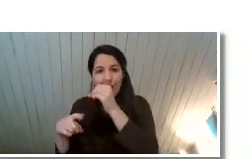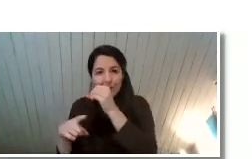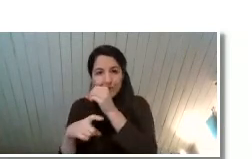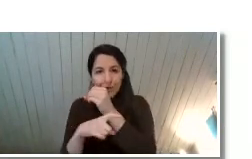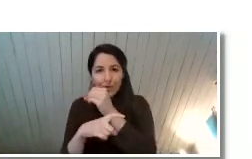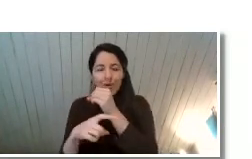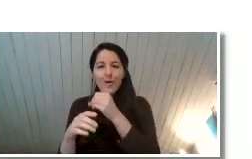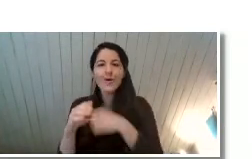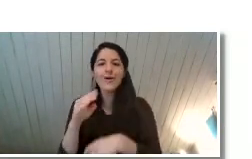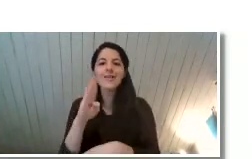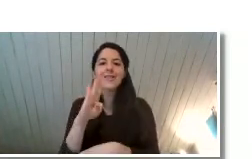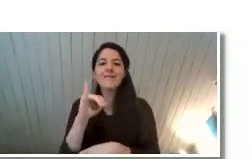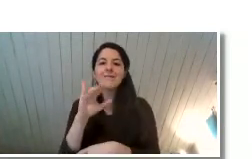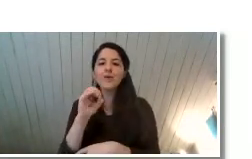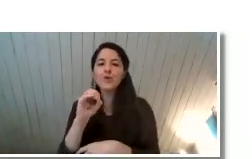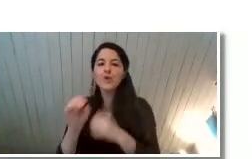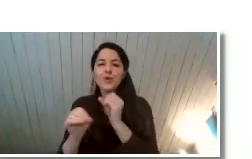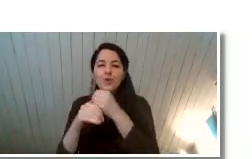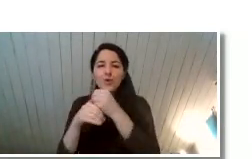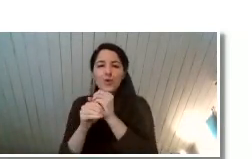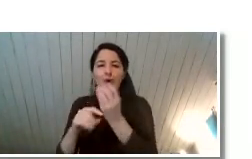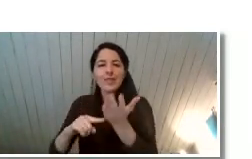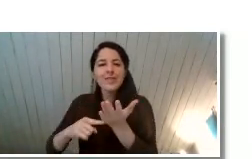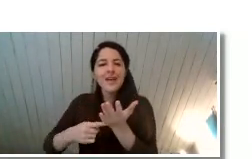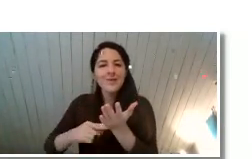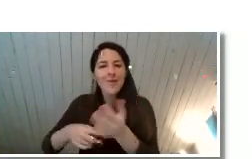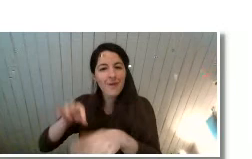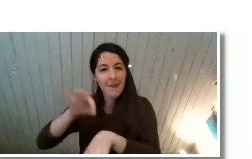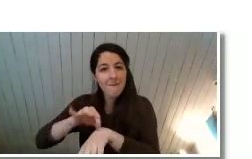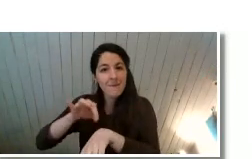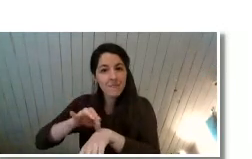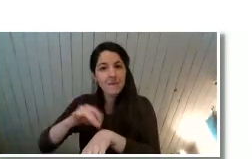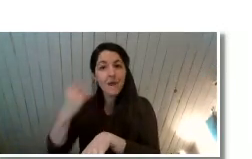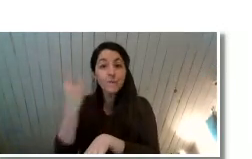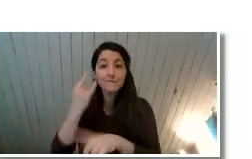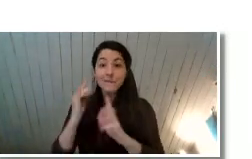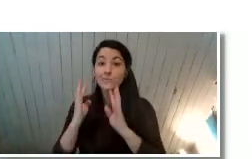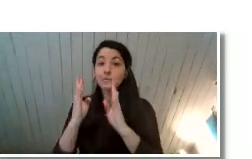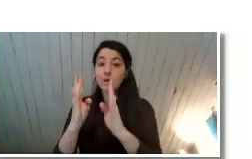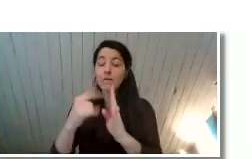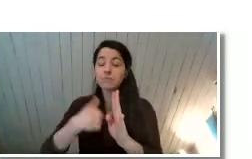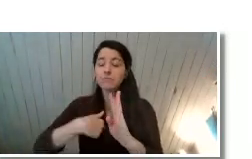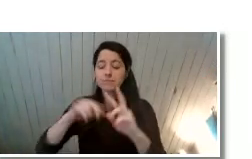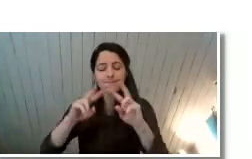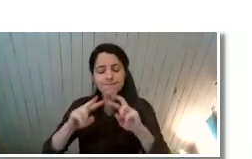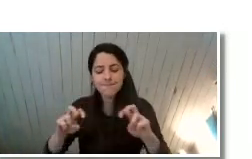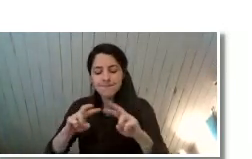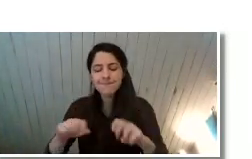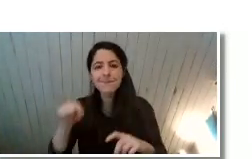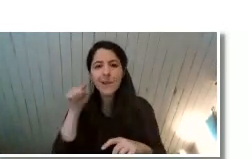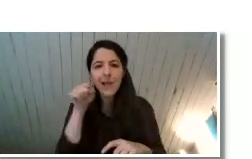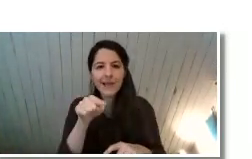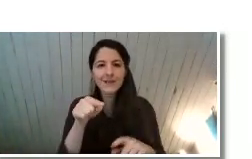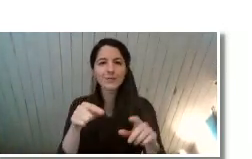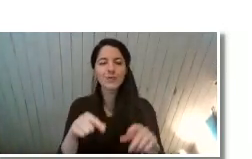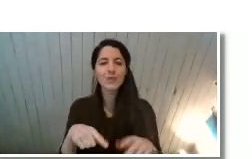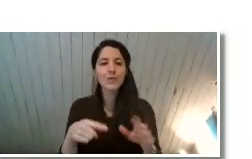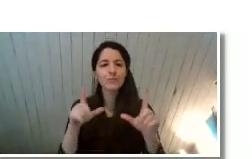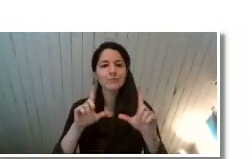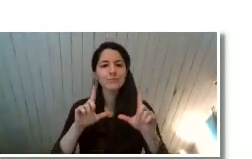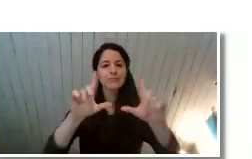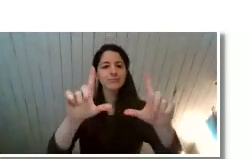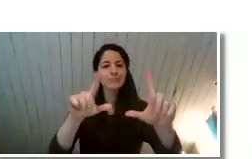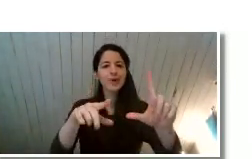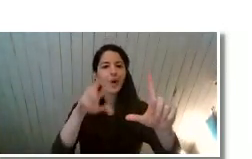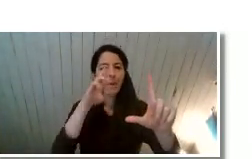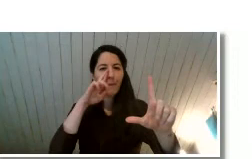Austral es esta molécula que vemos aquí en un cuadrito de color morado.